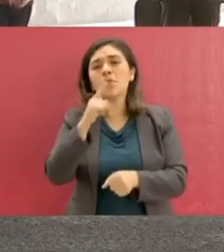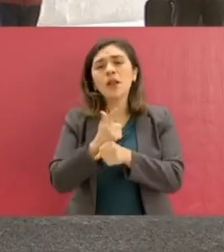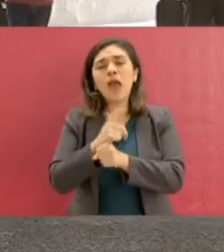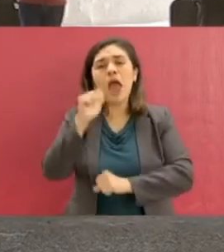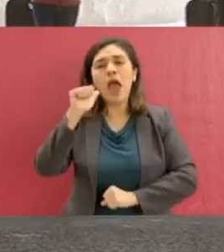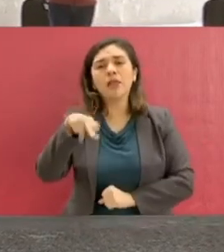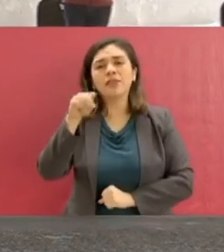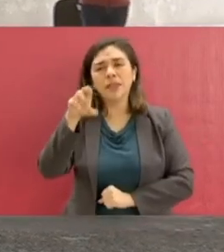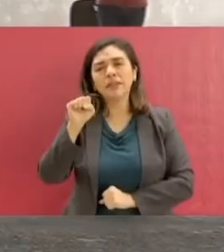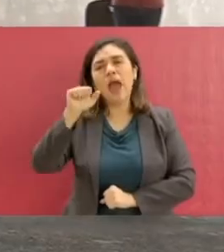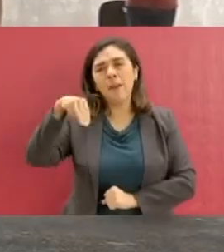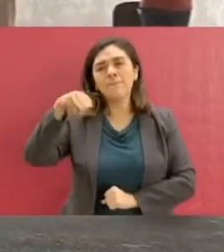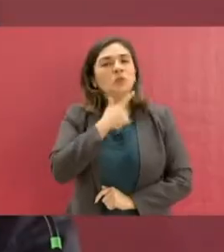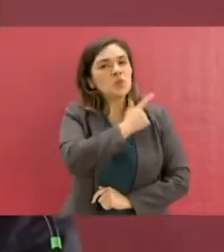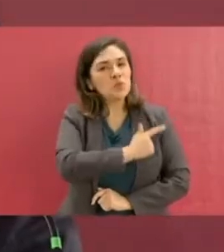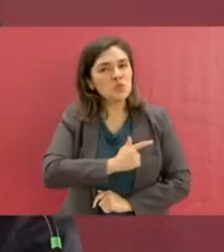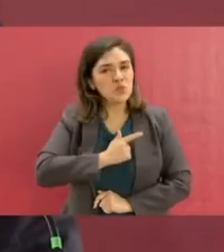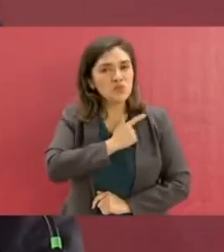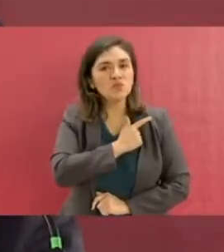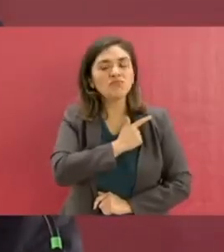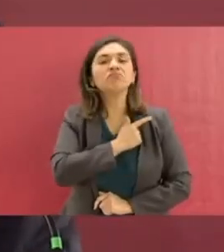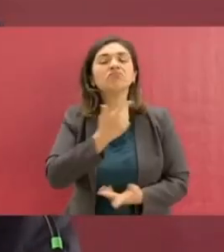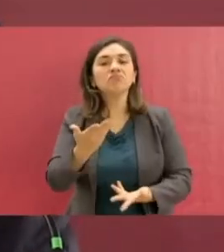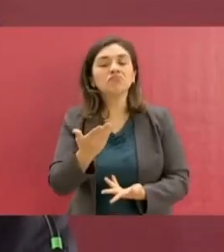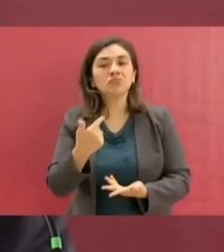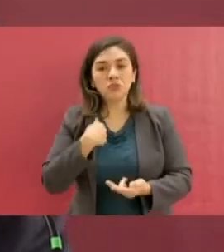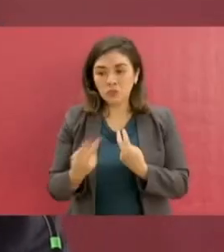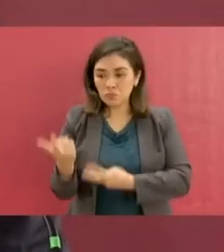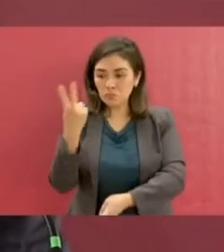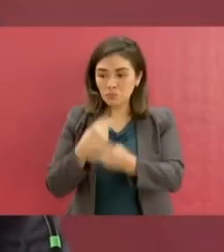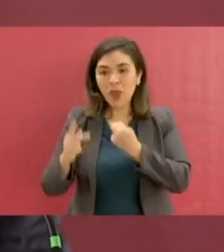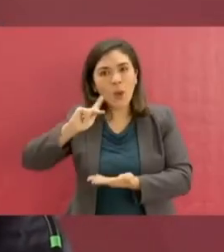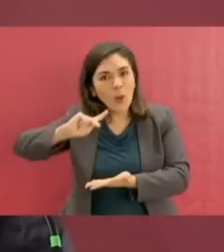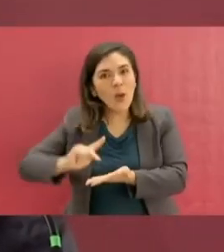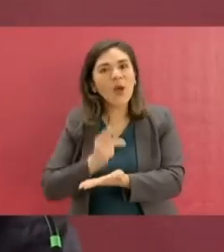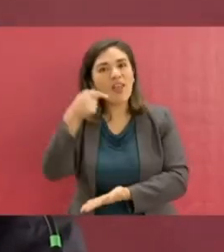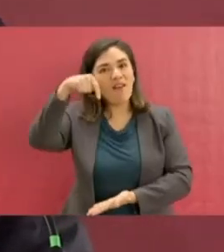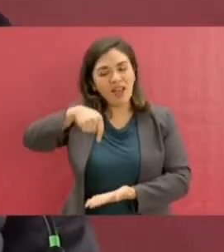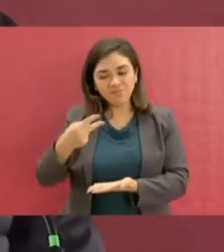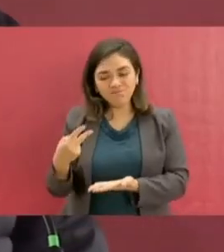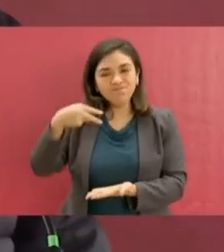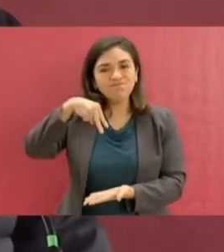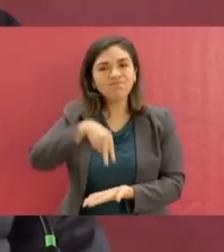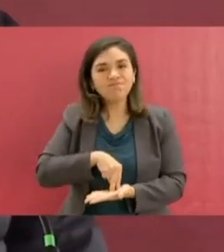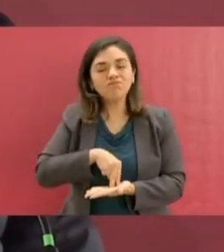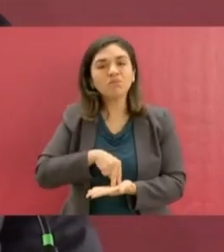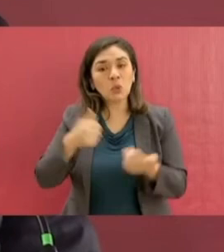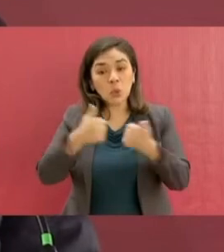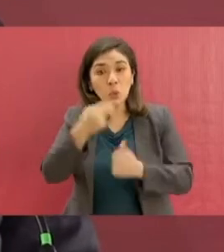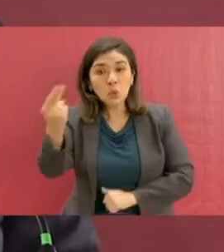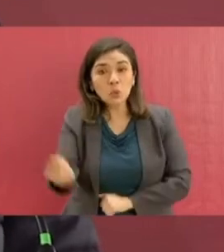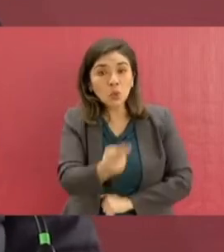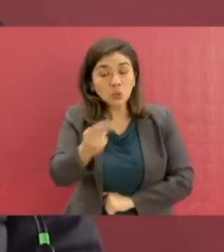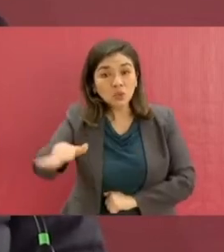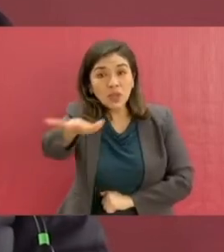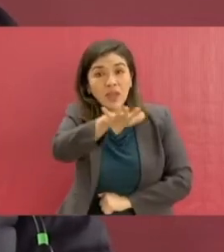Andrés Manuel López Obrador. Estar de nuevo con